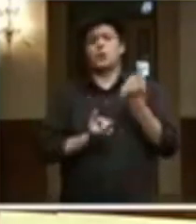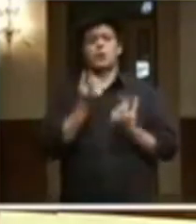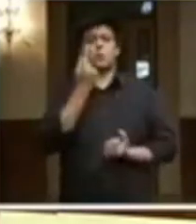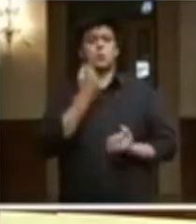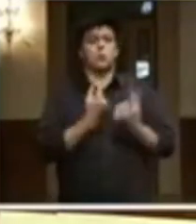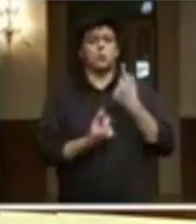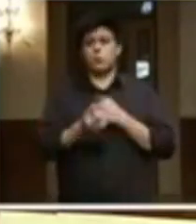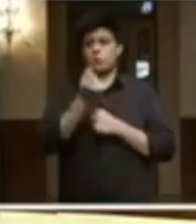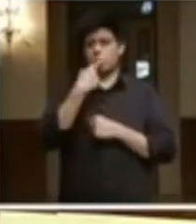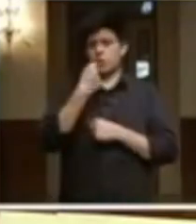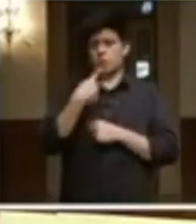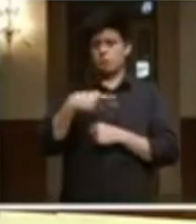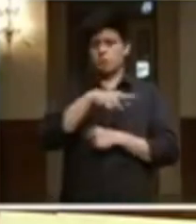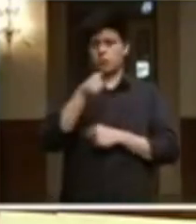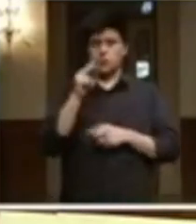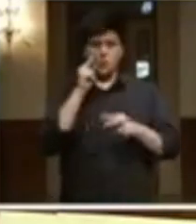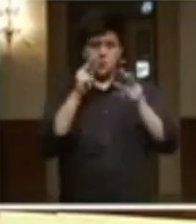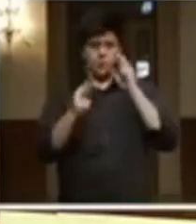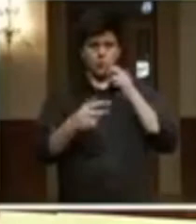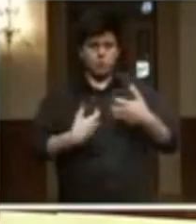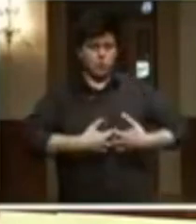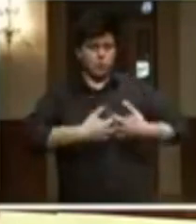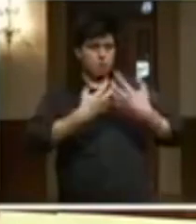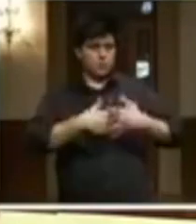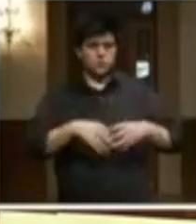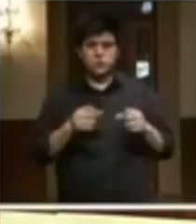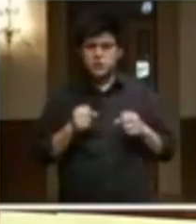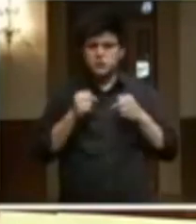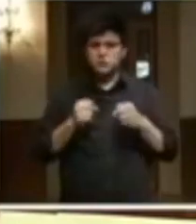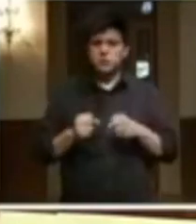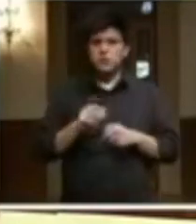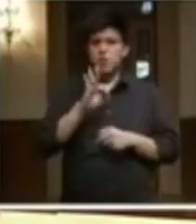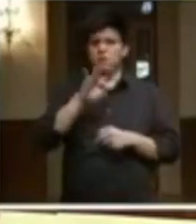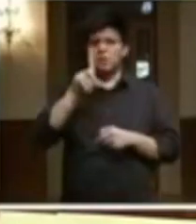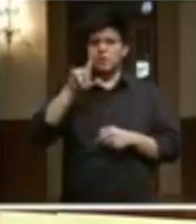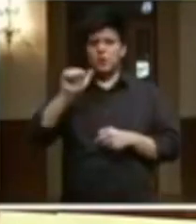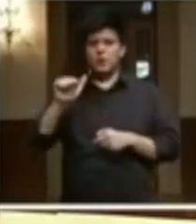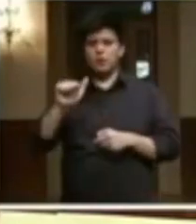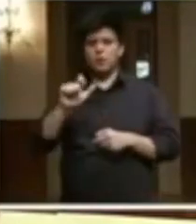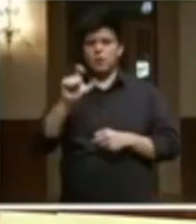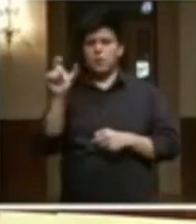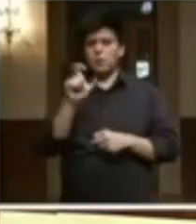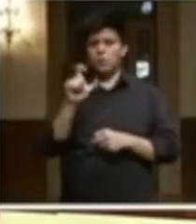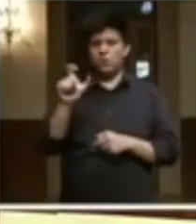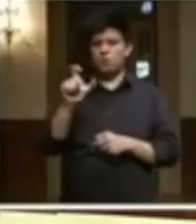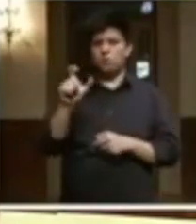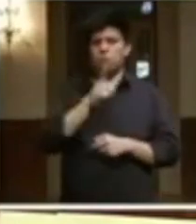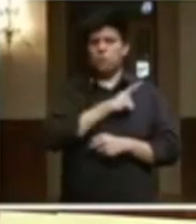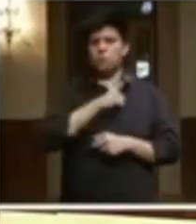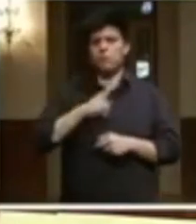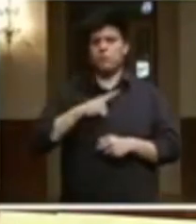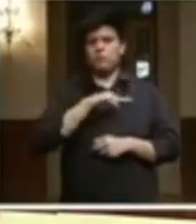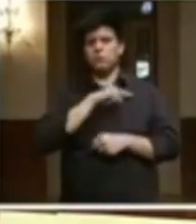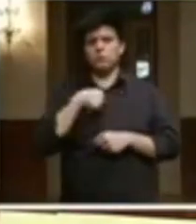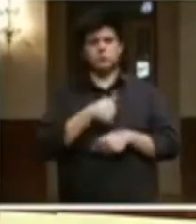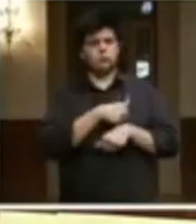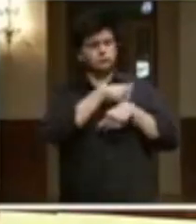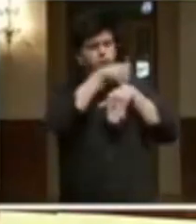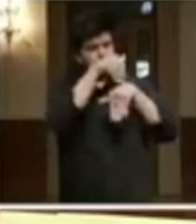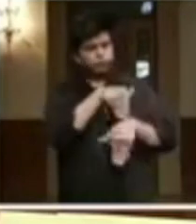ellos se basan, la compañía de seguros, en lo de la FDA, cuando en realidad aquí en México lo que nos rige es lo de la